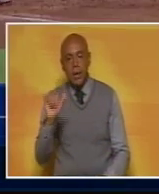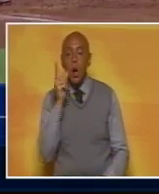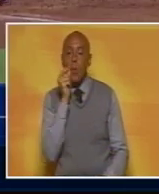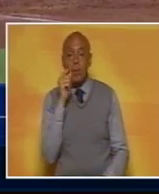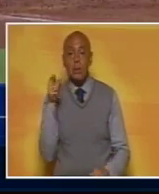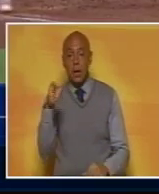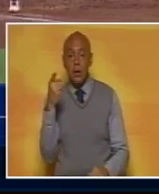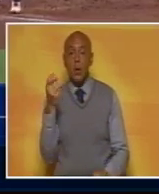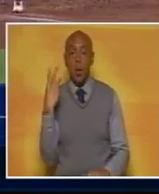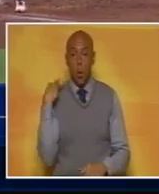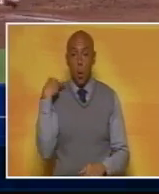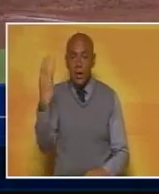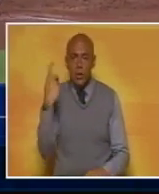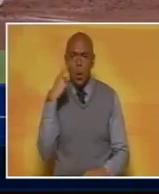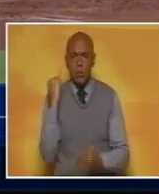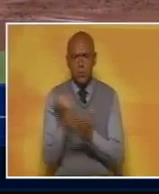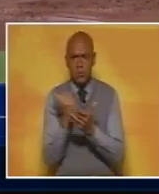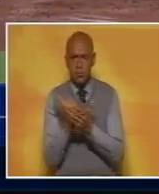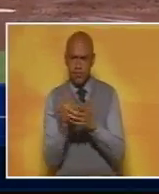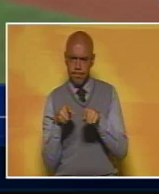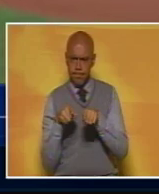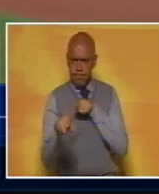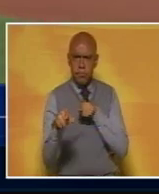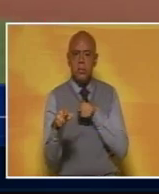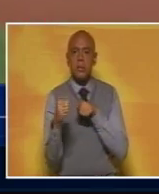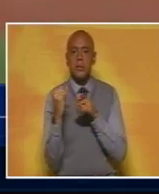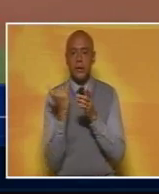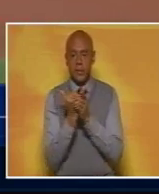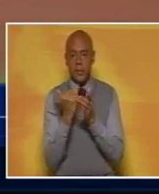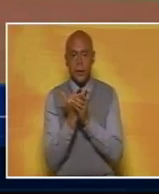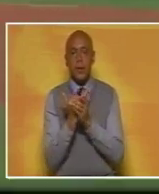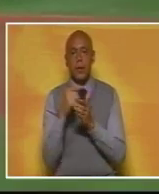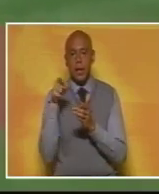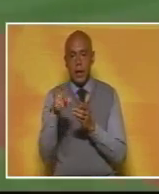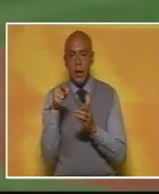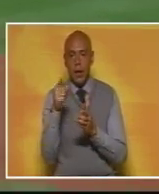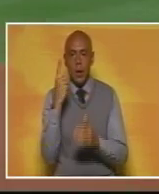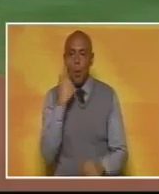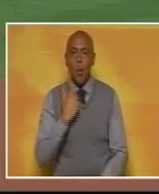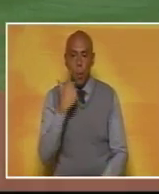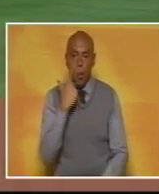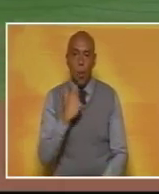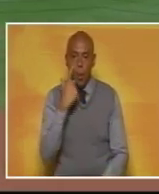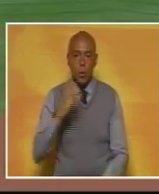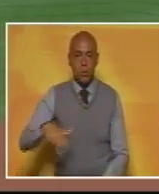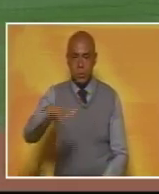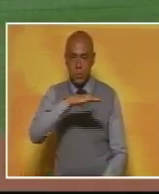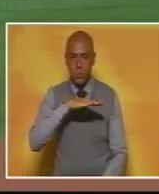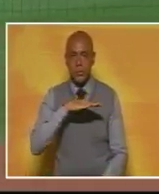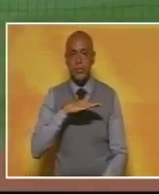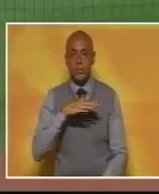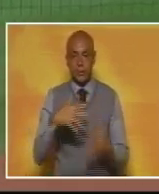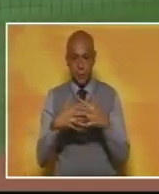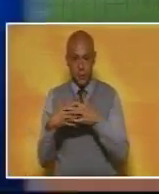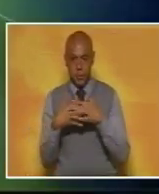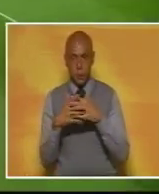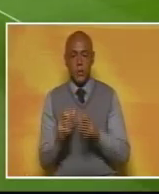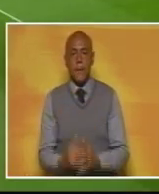los de Washington forzaron un 7º juego del Clásico de Otoño en el Minute Maid Park.